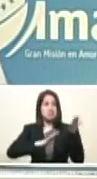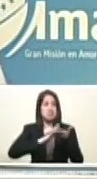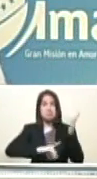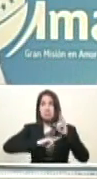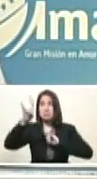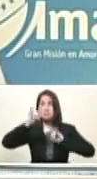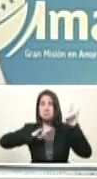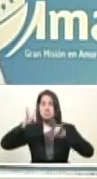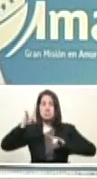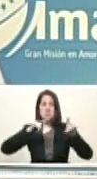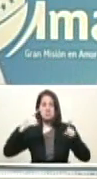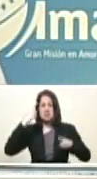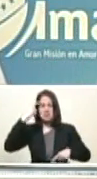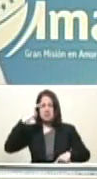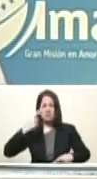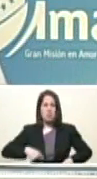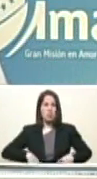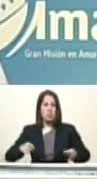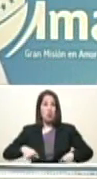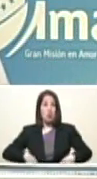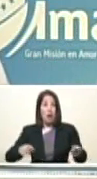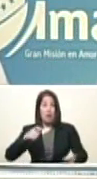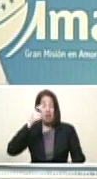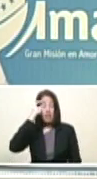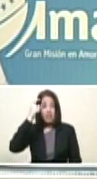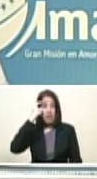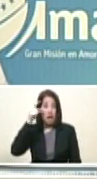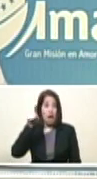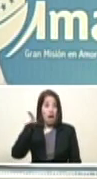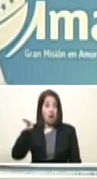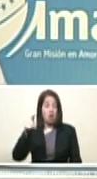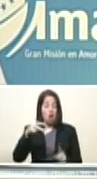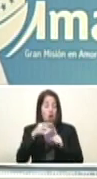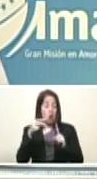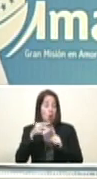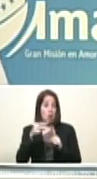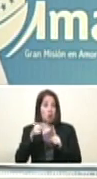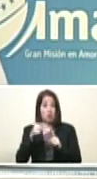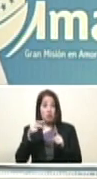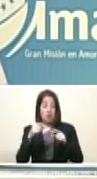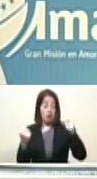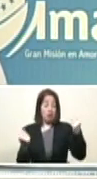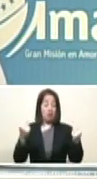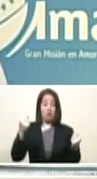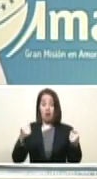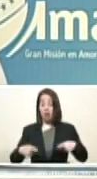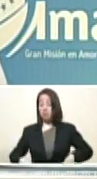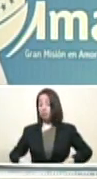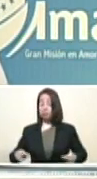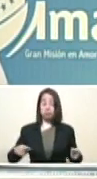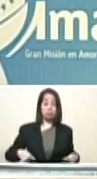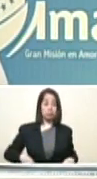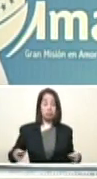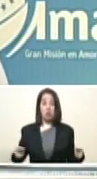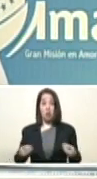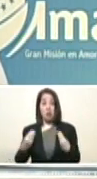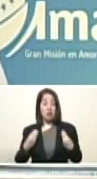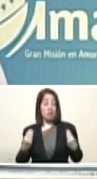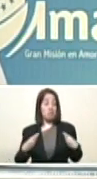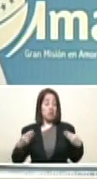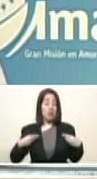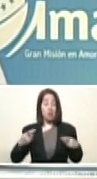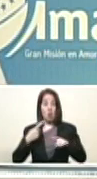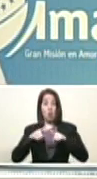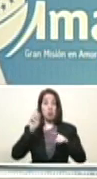¿Ustedes saben cuánto gasta Julio Borges diario en hoteles, limusinas y gastos viviendo en el exterior?